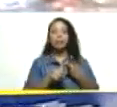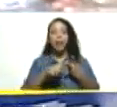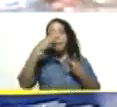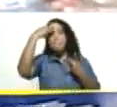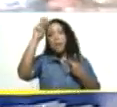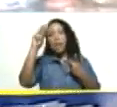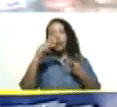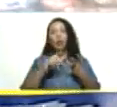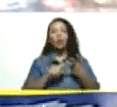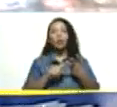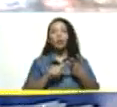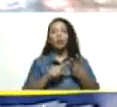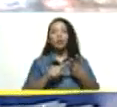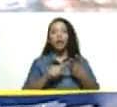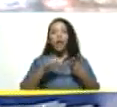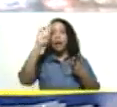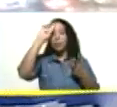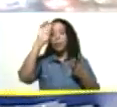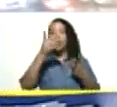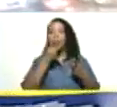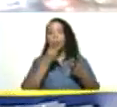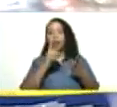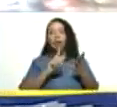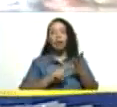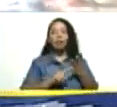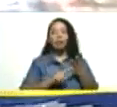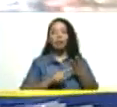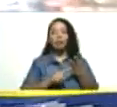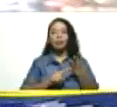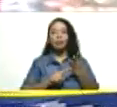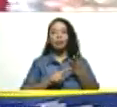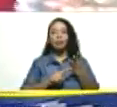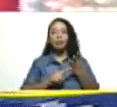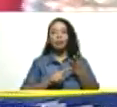México, República Dominicana,